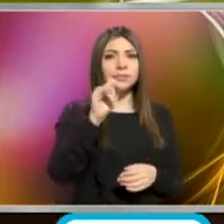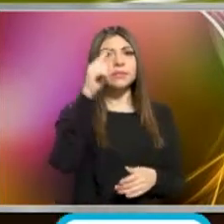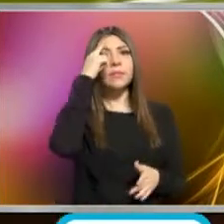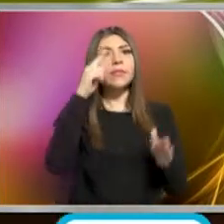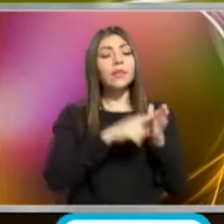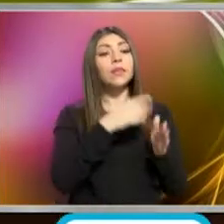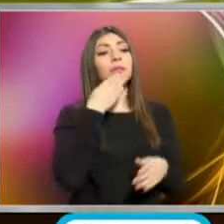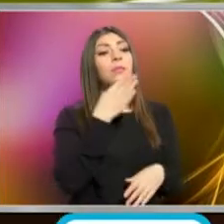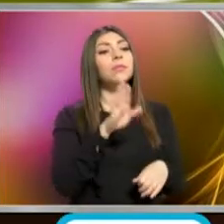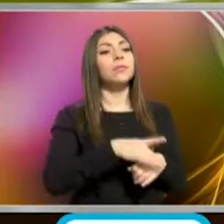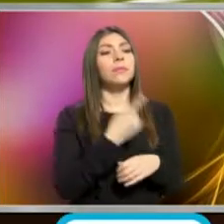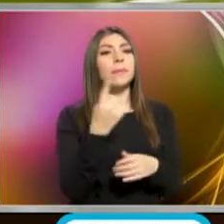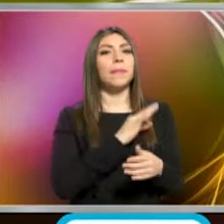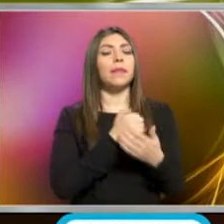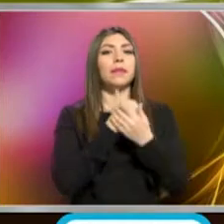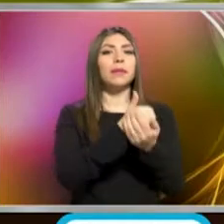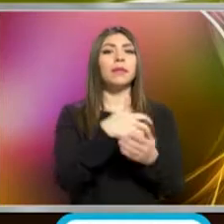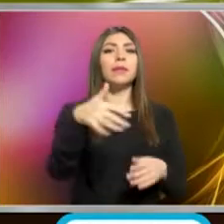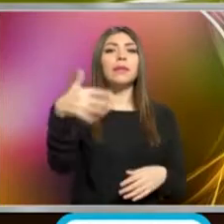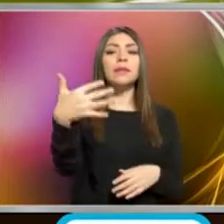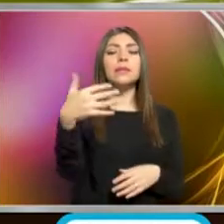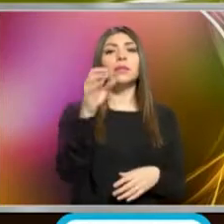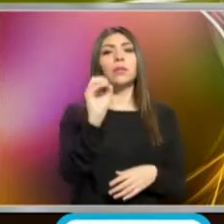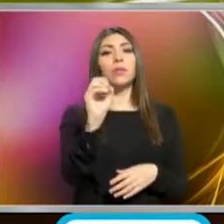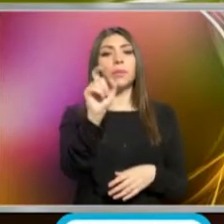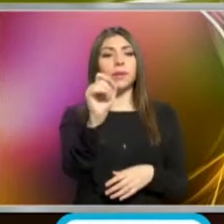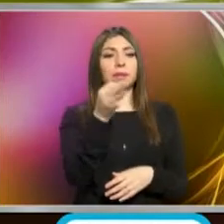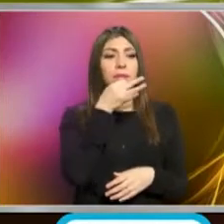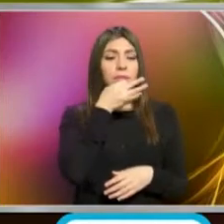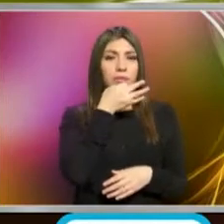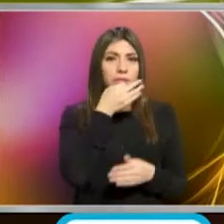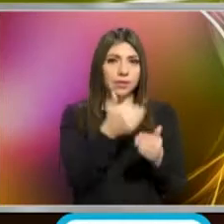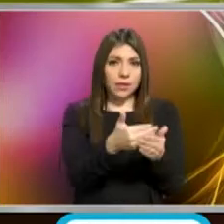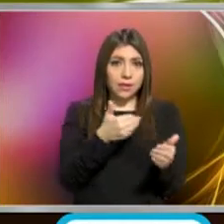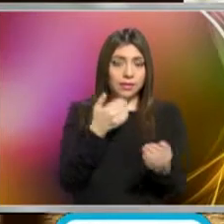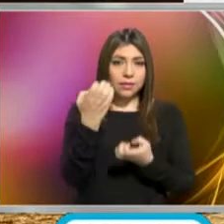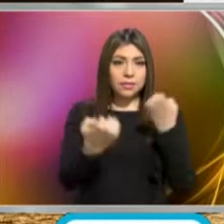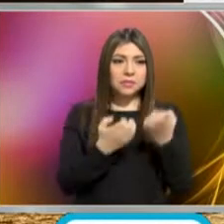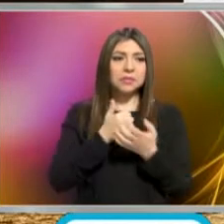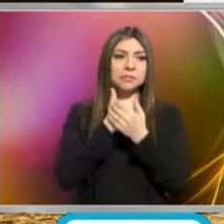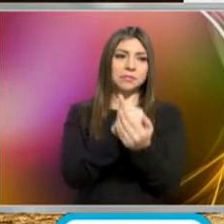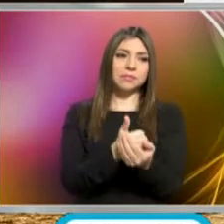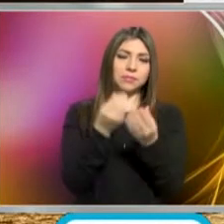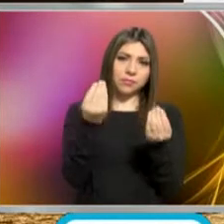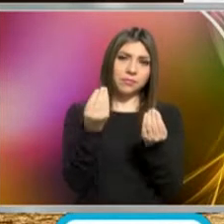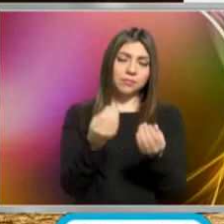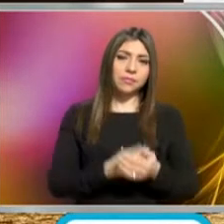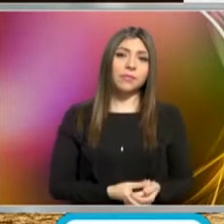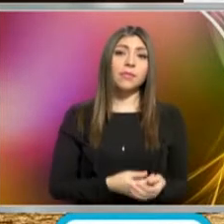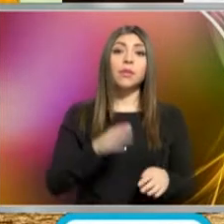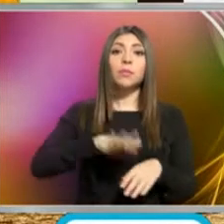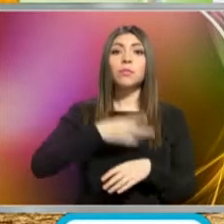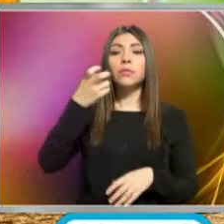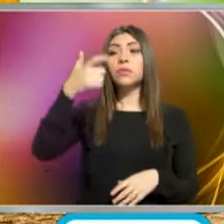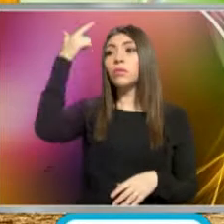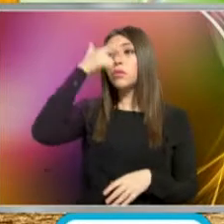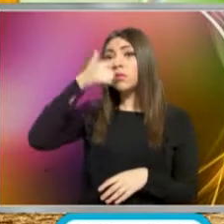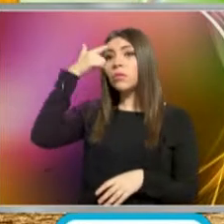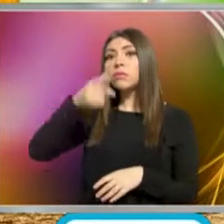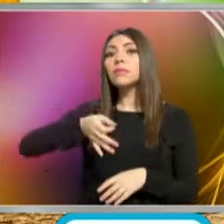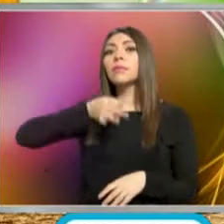termogénico, entonces nos ayuda con 15 minutos o 20 minutos que lo tomemos antes del ejercicio, nos va a ayudar mucho. Entonces en la noche no hay que tomarlo, porque decías, si